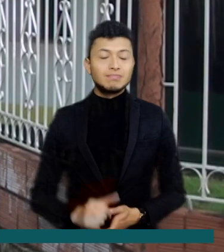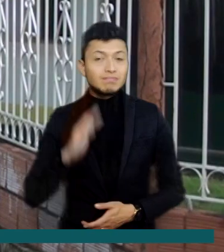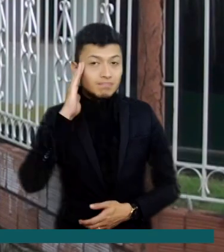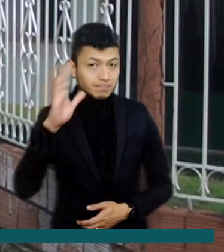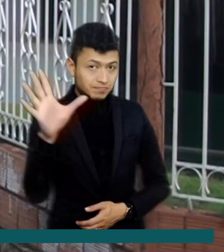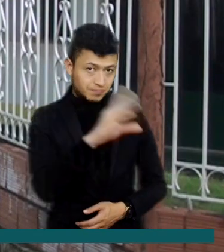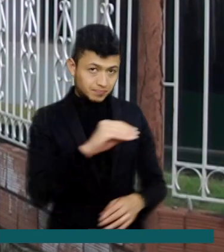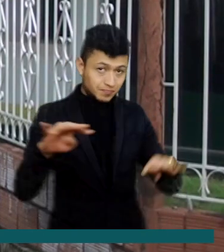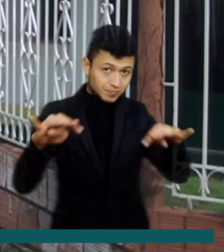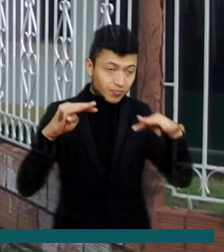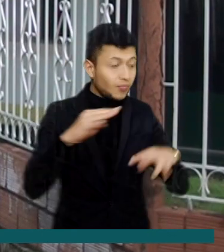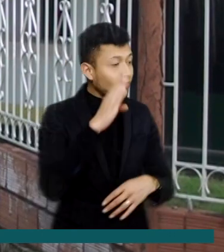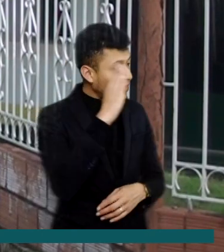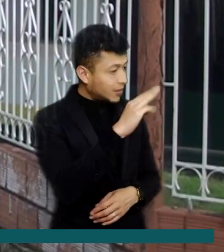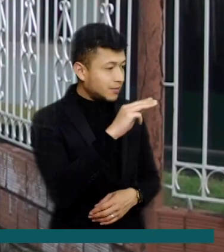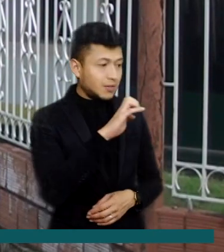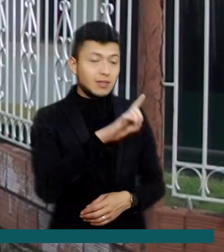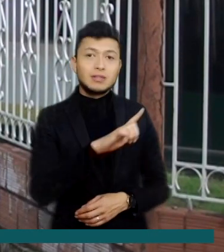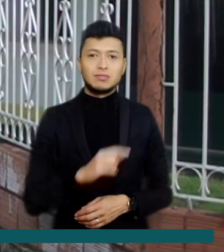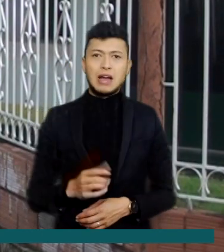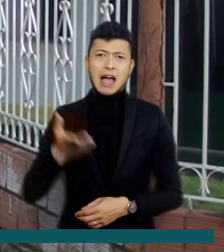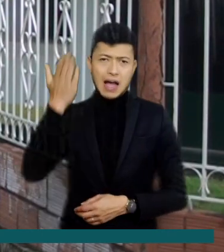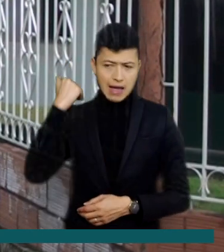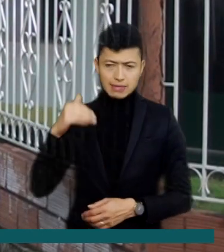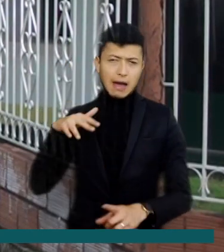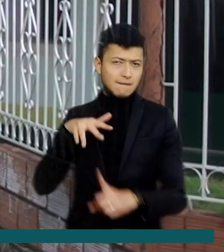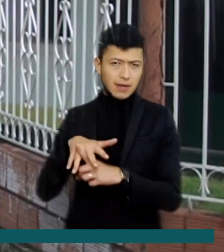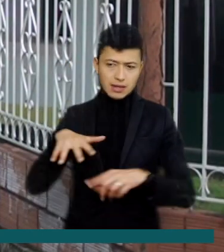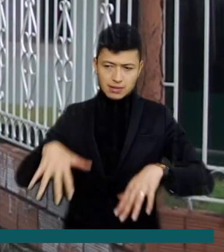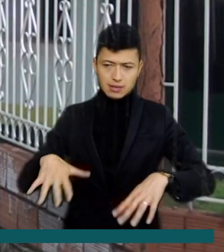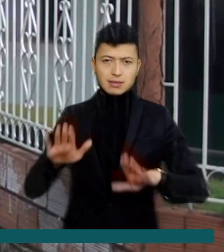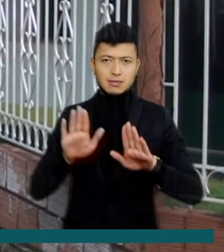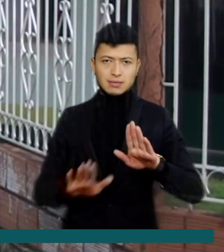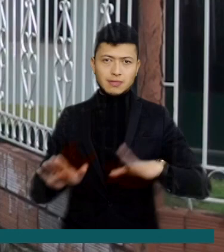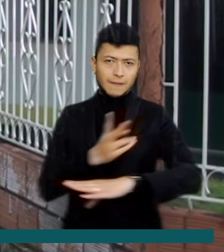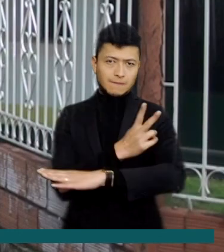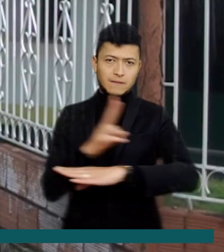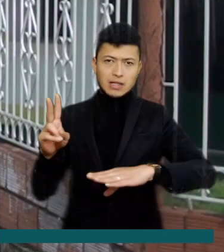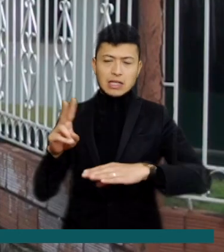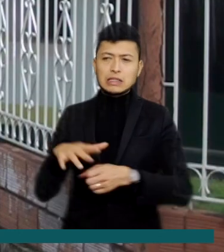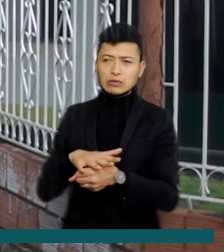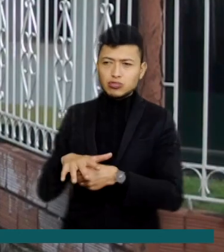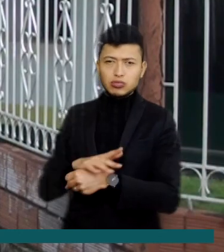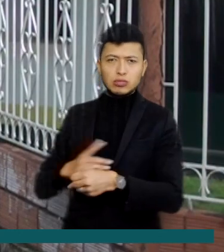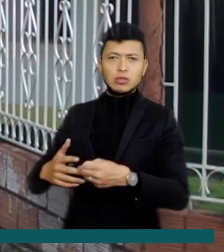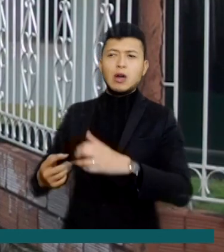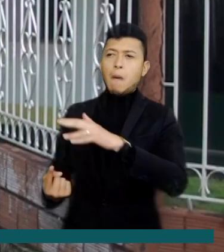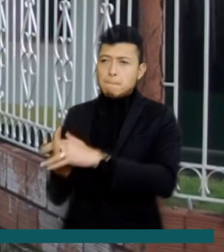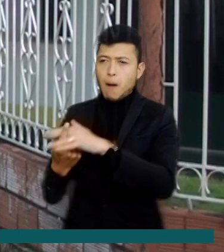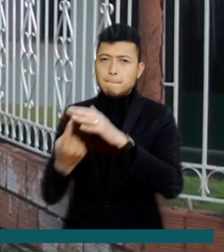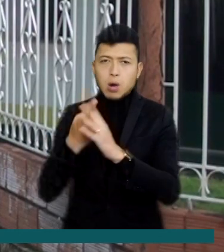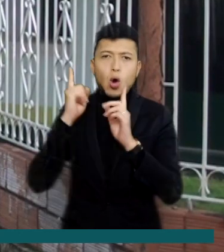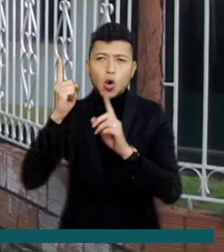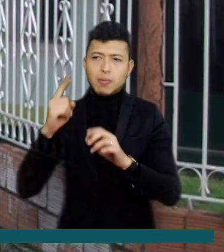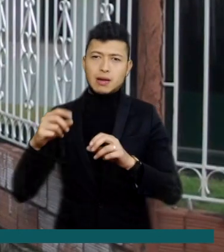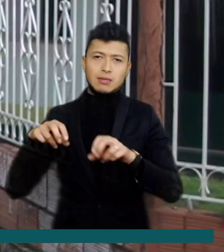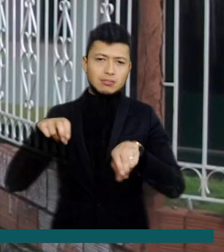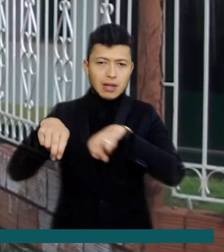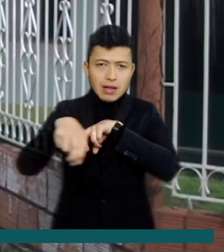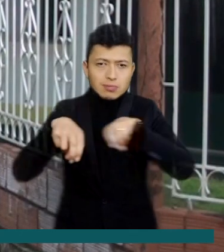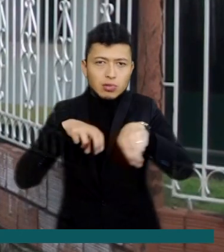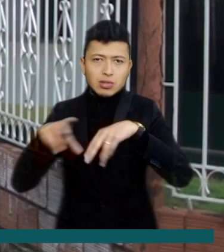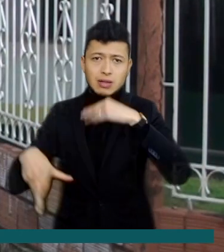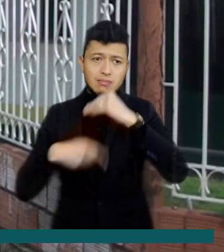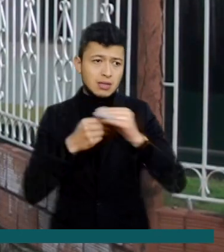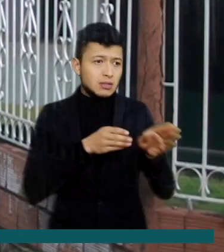Mabel y televidentes, luego de que el programa de alimentación escolar se viera afectado aquí en el departamento de Bichada por diferentes causas como el transporte y las